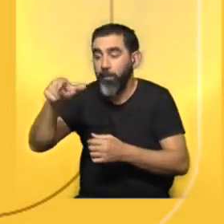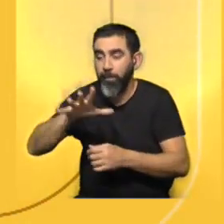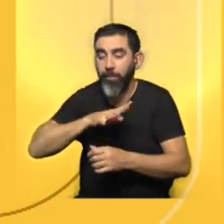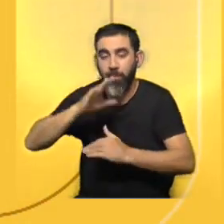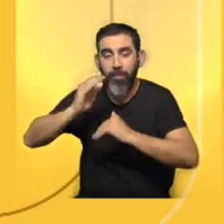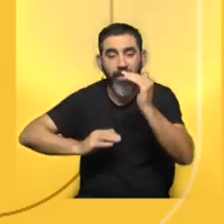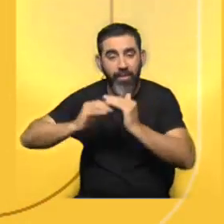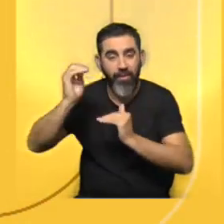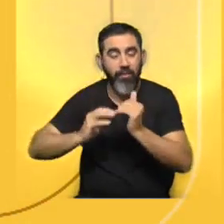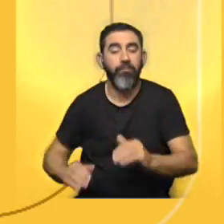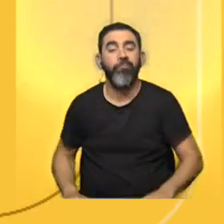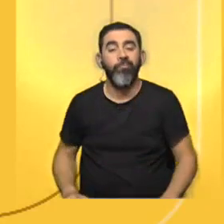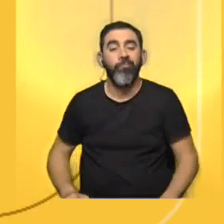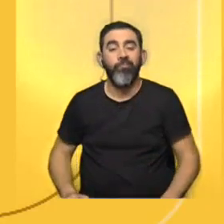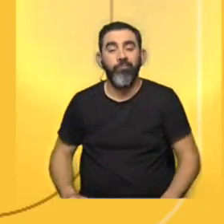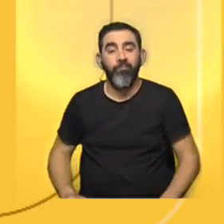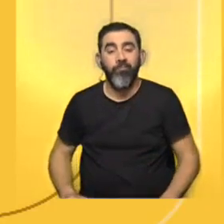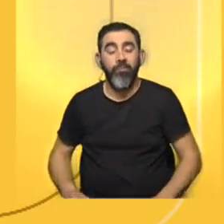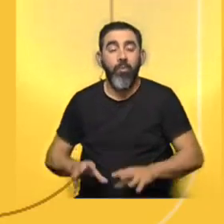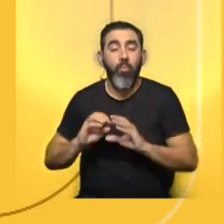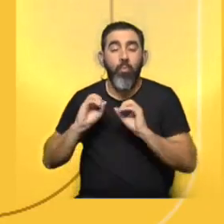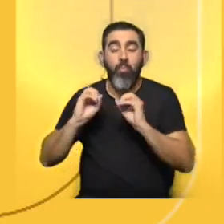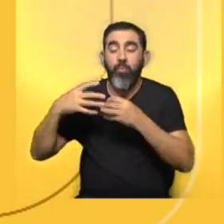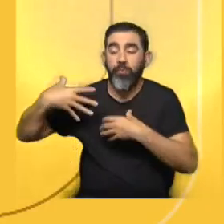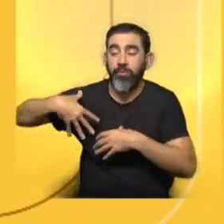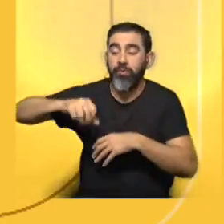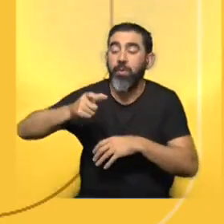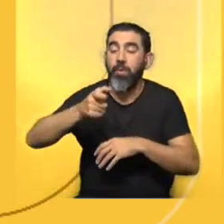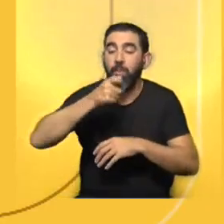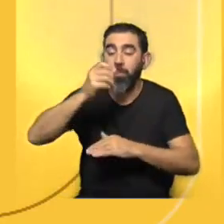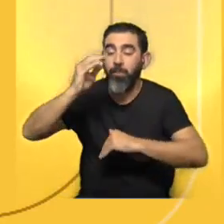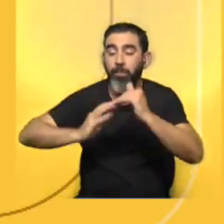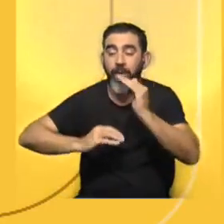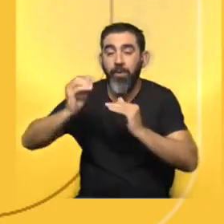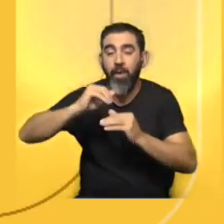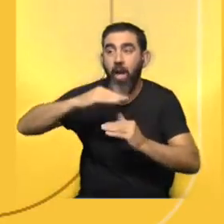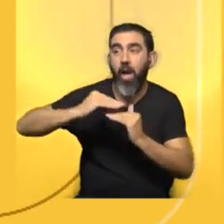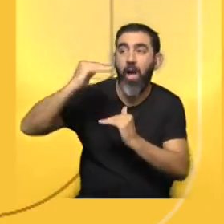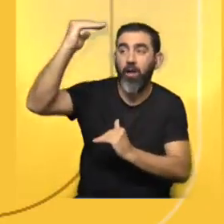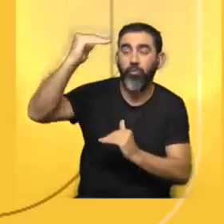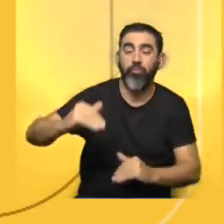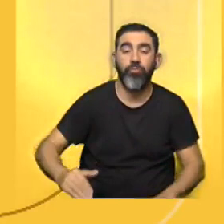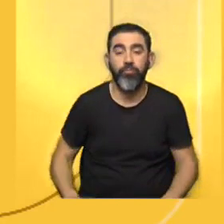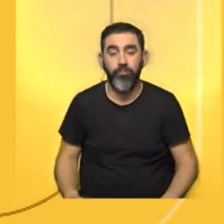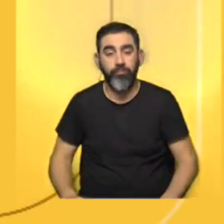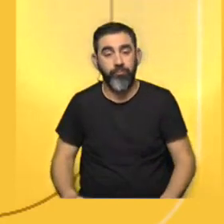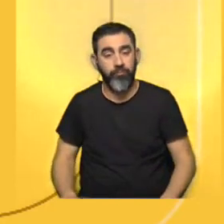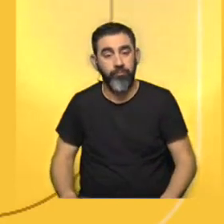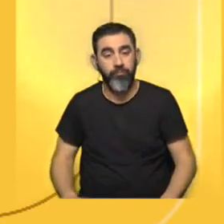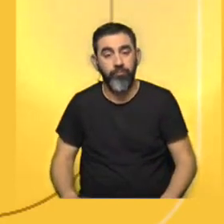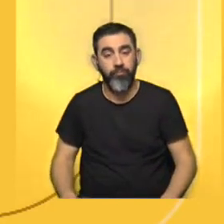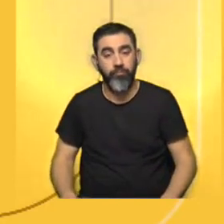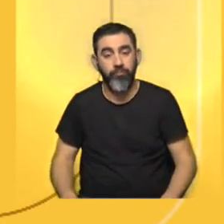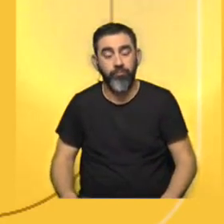en general. Entonces, bueno, se trasladaron rocas para poder hacerlas en lugares altos principalmente. ¿Están relacionados